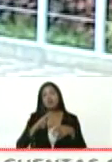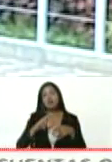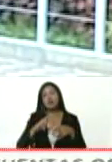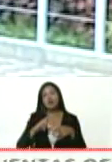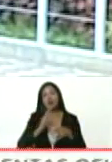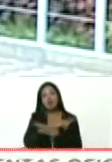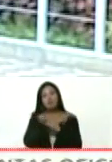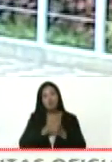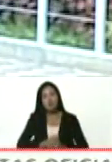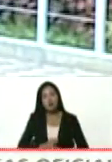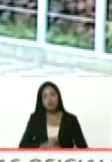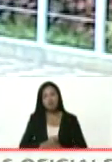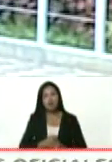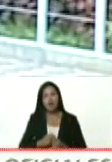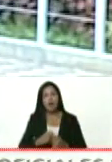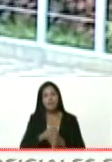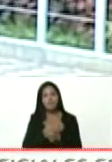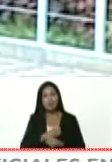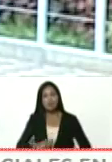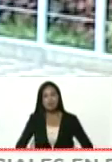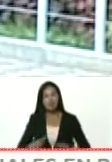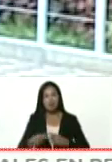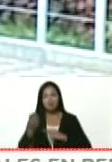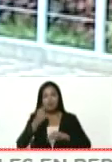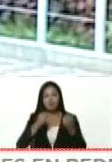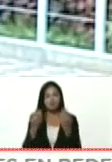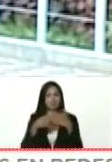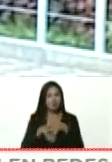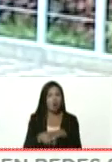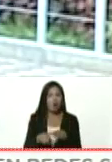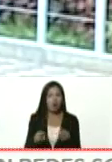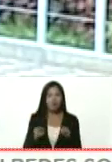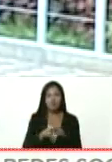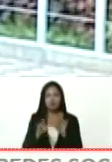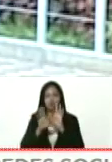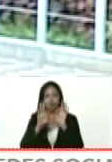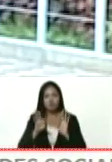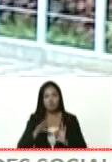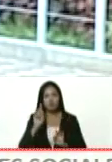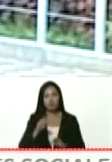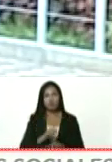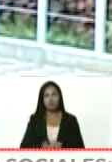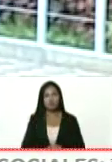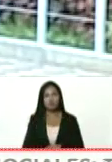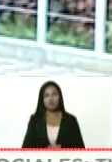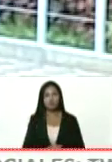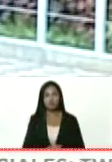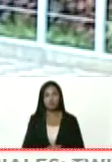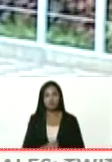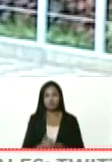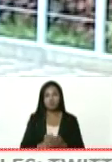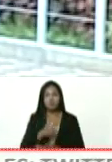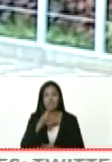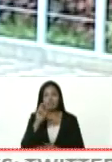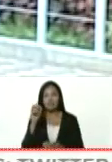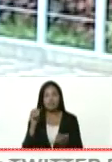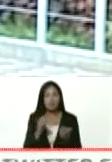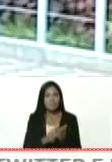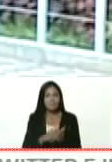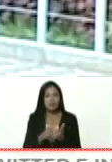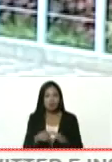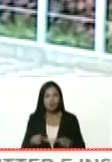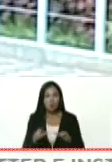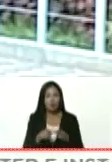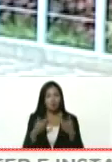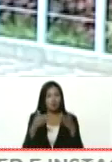Las unidades populares de defensa integral, que es parte del poder comunal. Más de 30.000 unidades